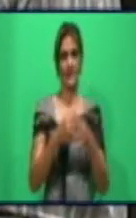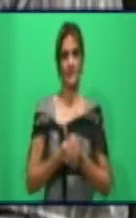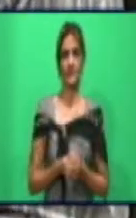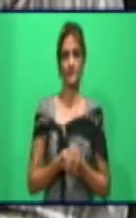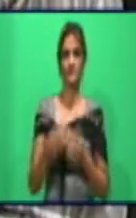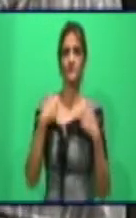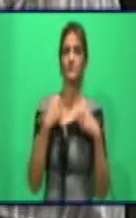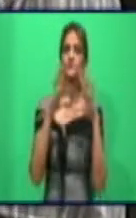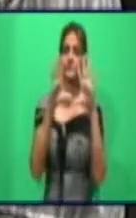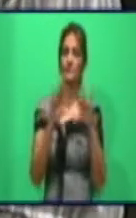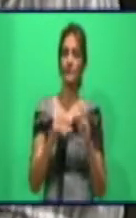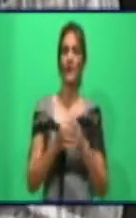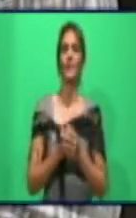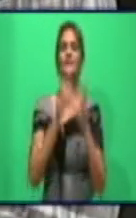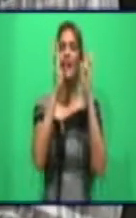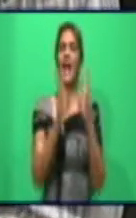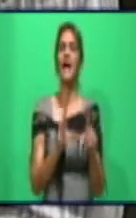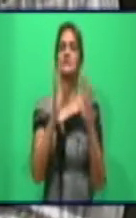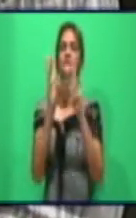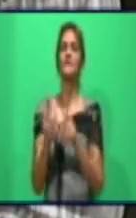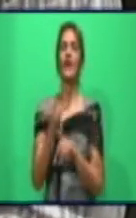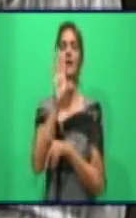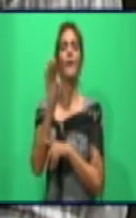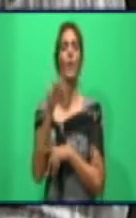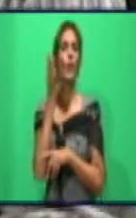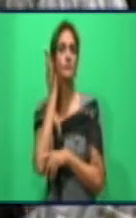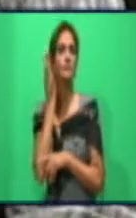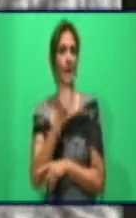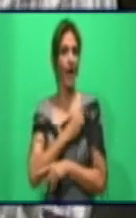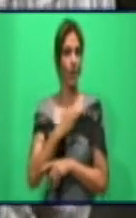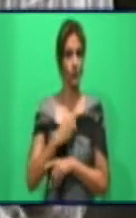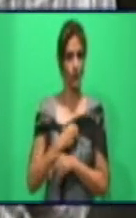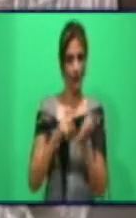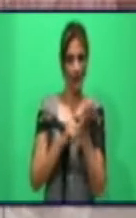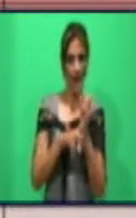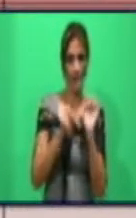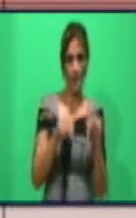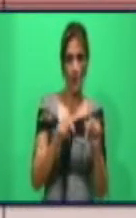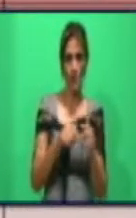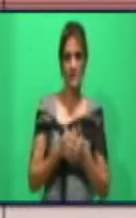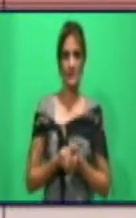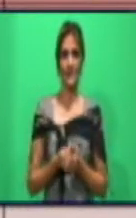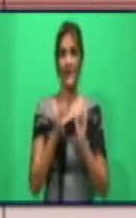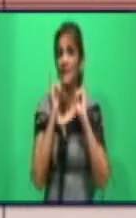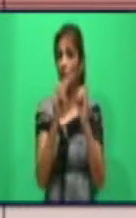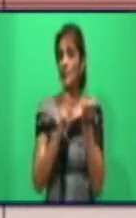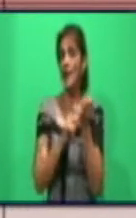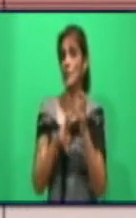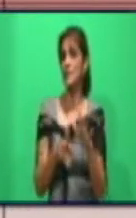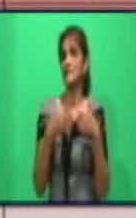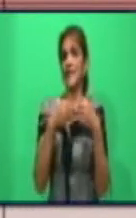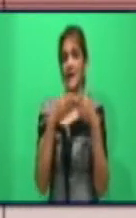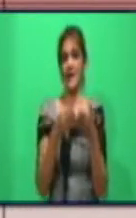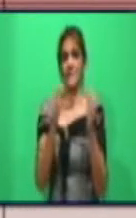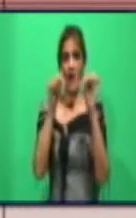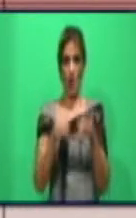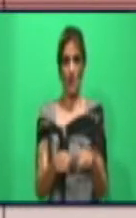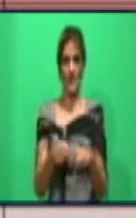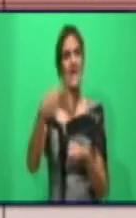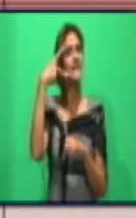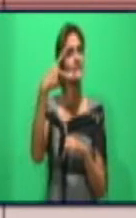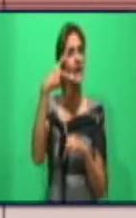doctora kenia que son alarmantes en realidad el reporte de la de la provincia granma en el día de hoy es el segundo más